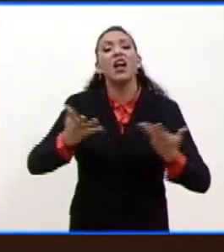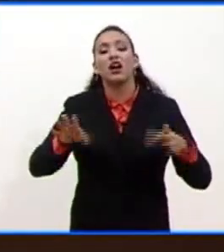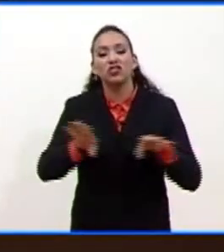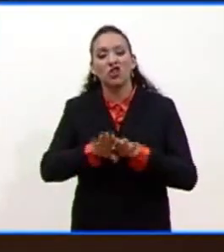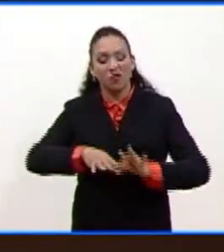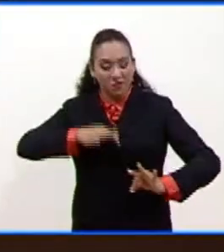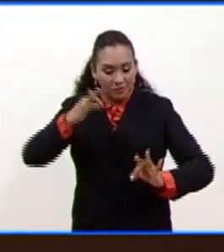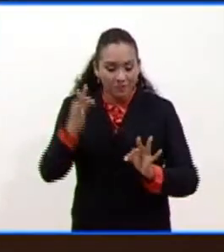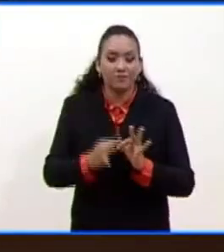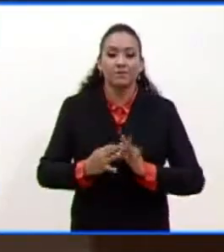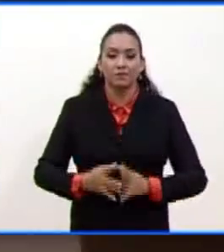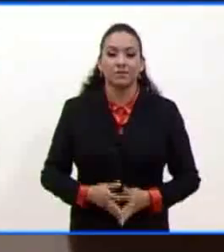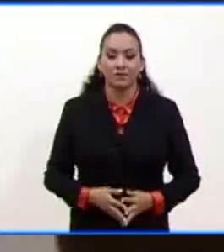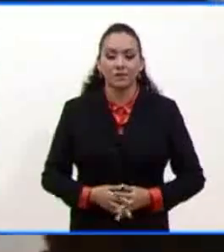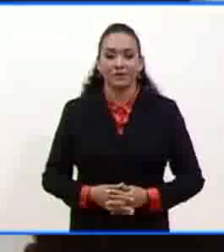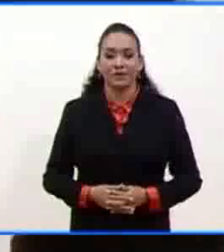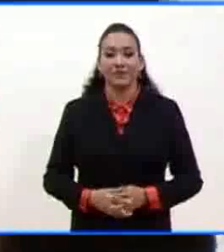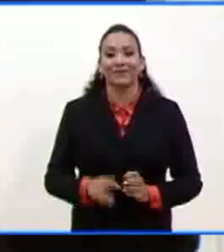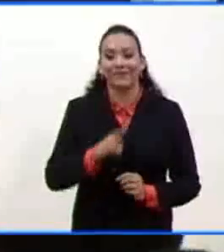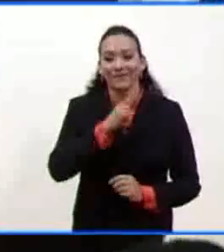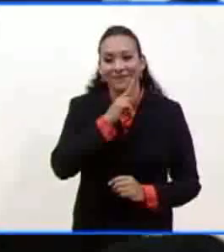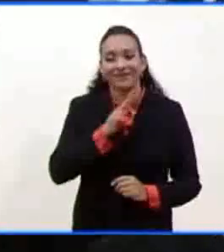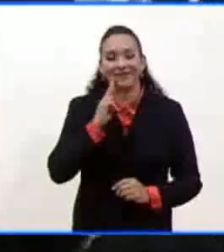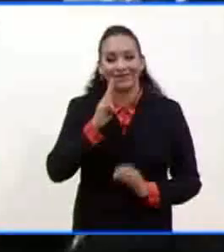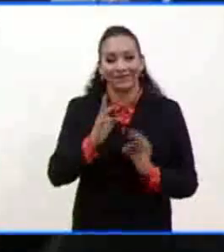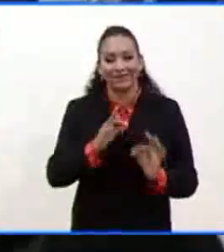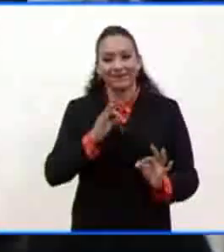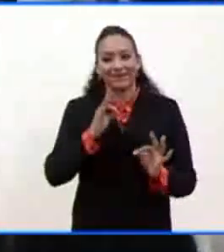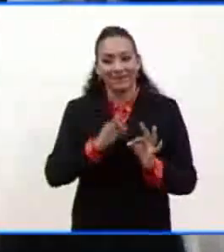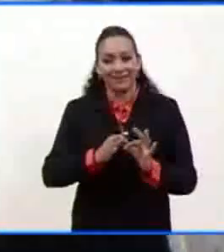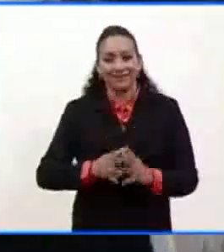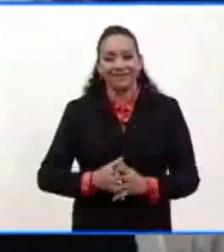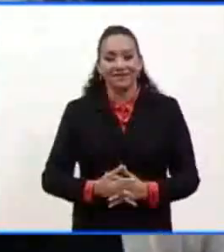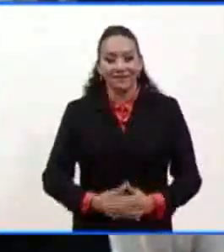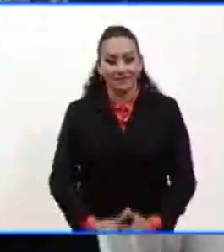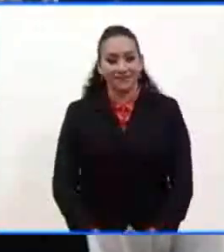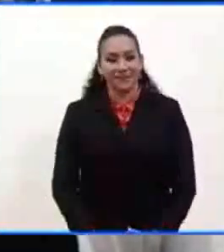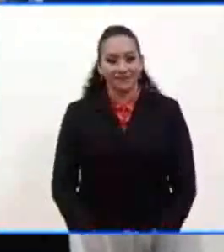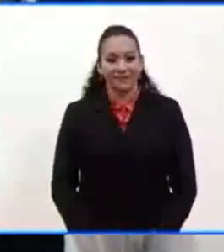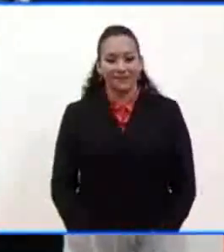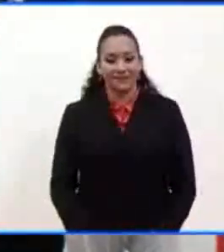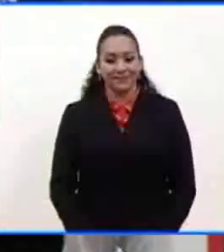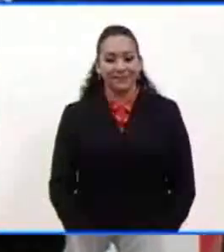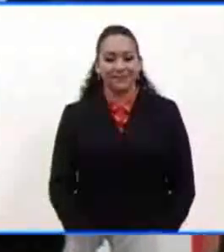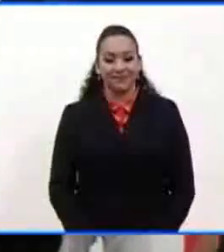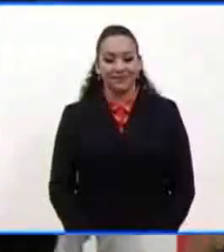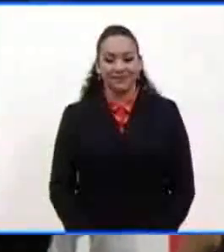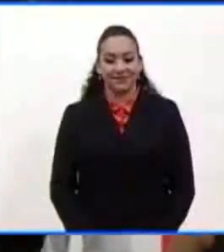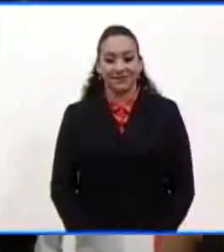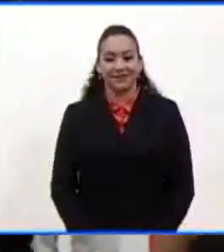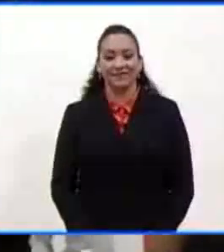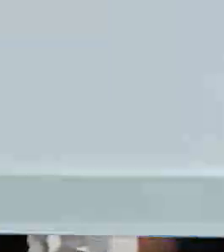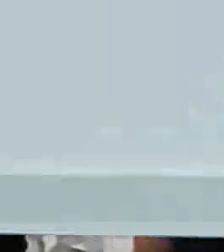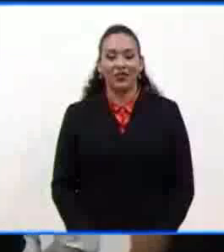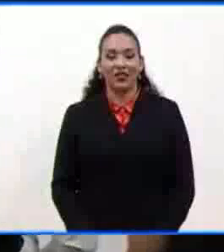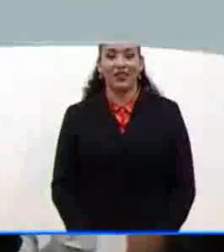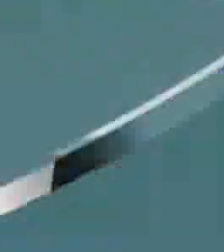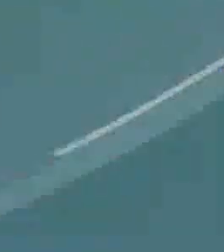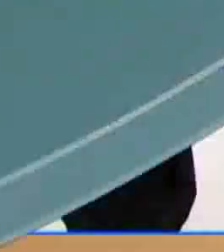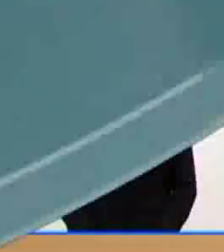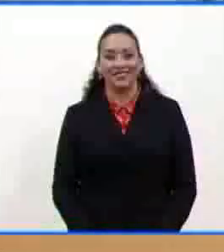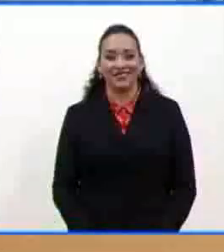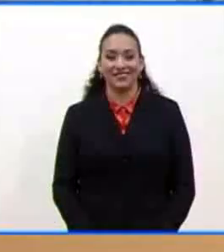y pertinentes. Para el canal del Poder Judicial de la Federación, Óscar González.